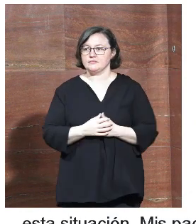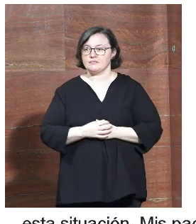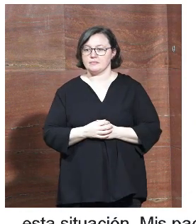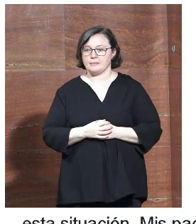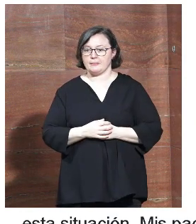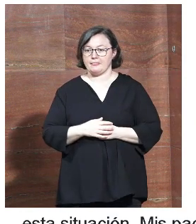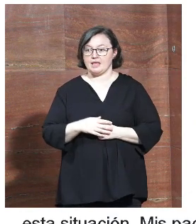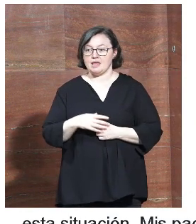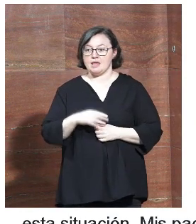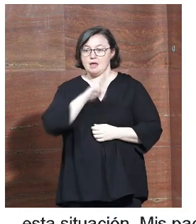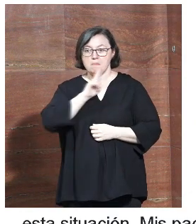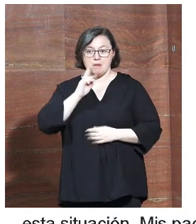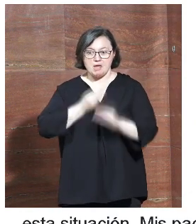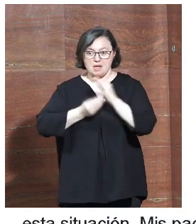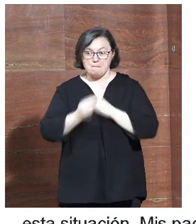madre primeriza,